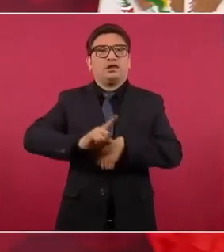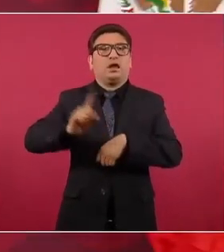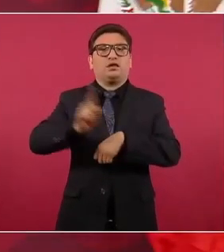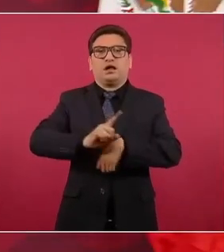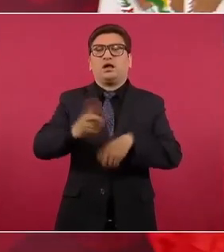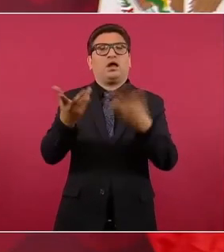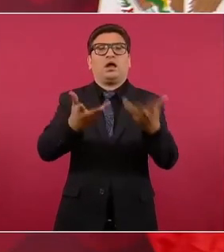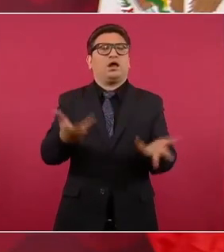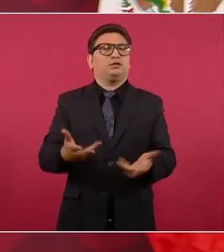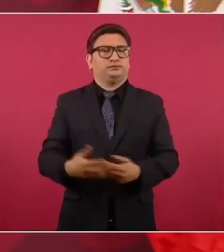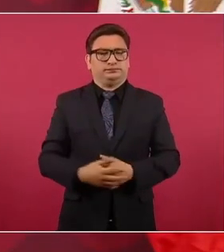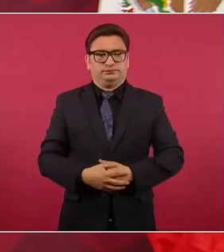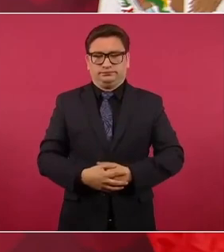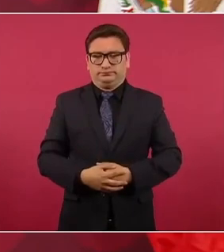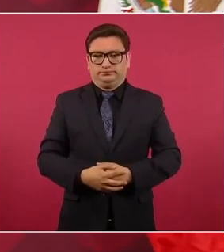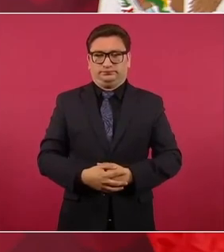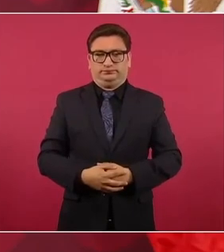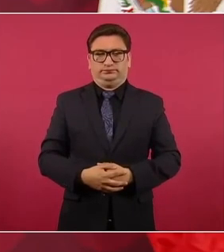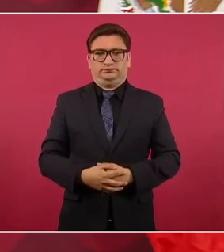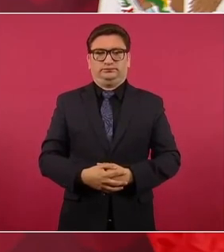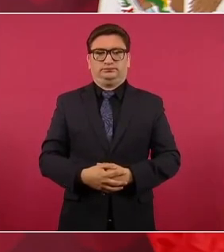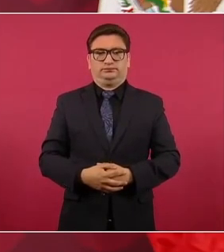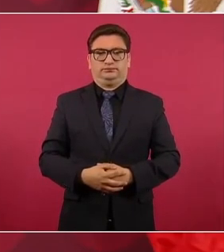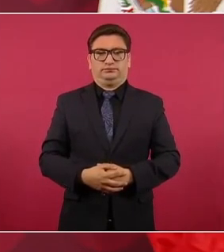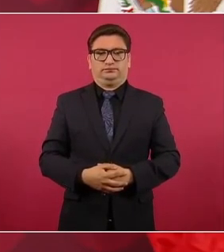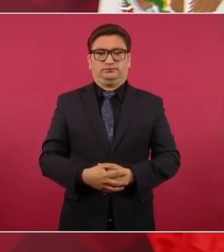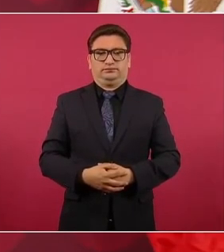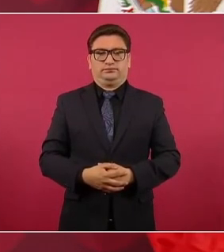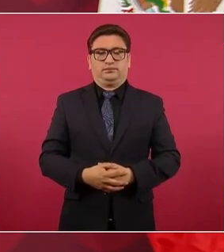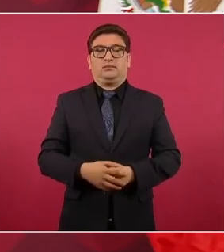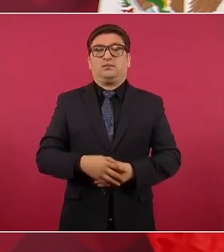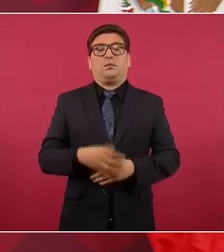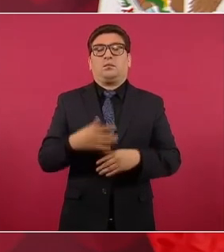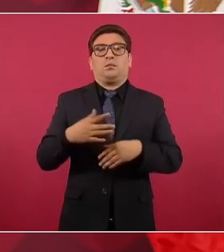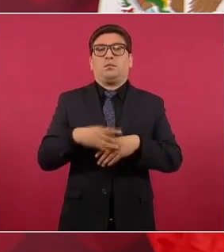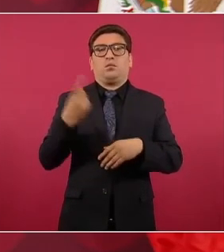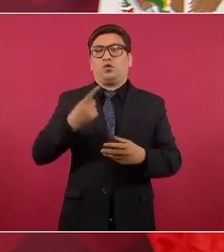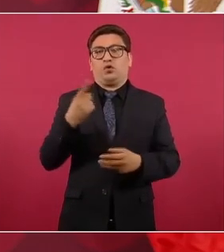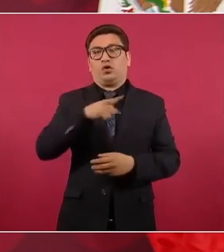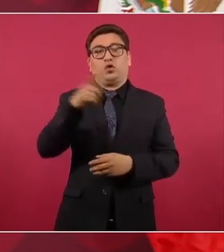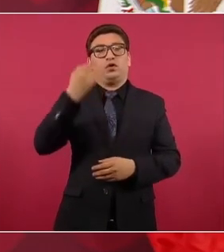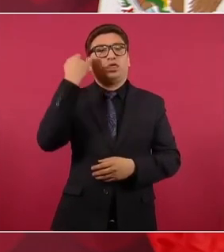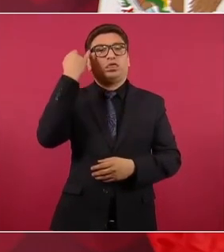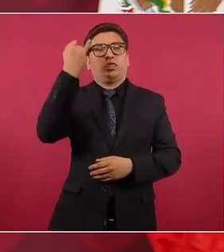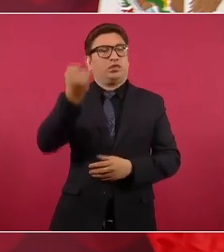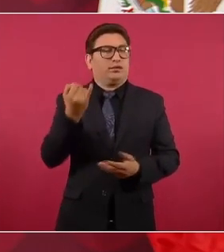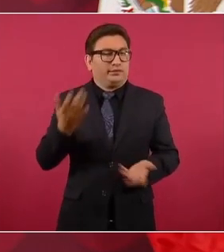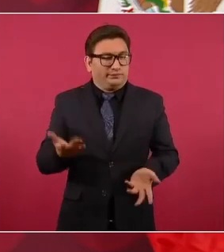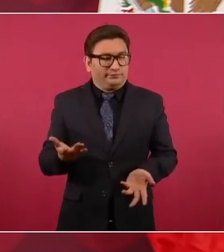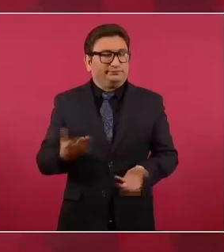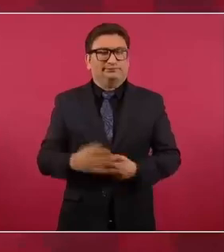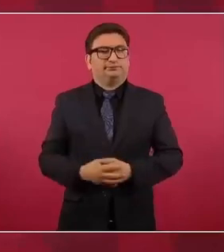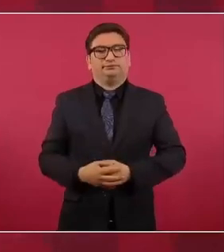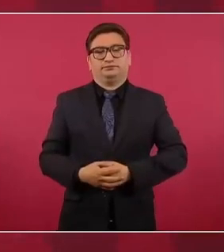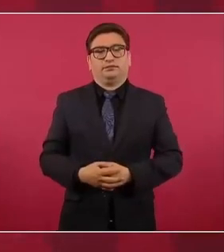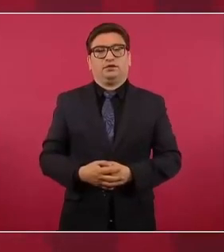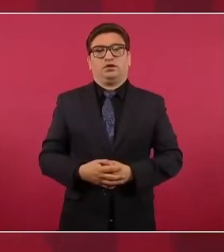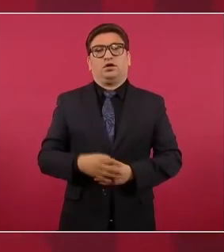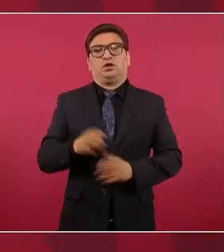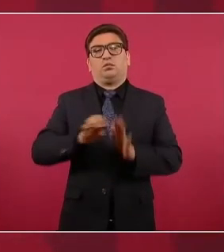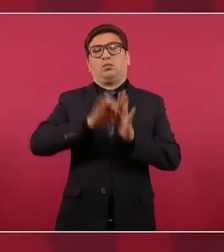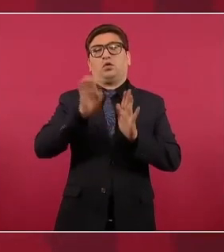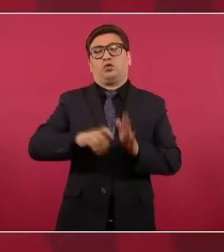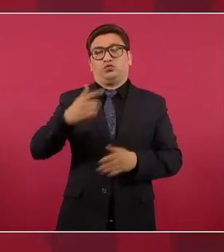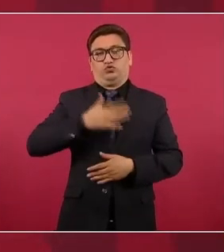diariamente sobre estos temas. Porque imagínense, si yo no